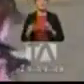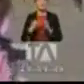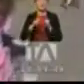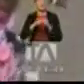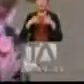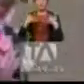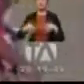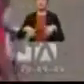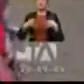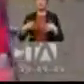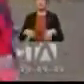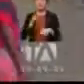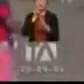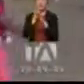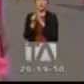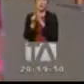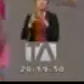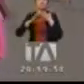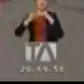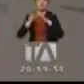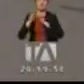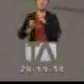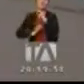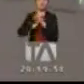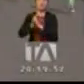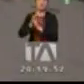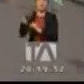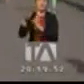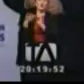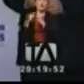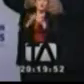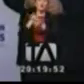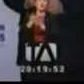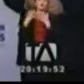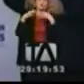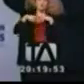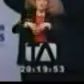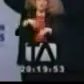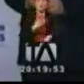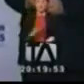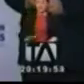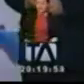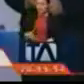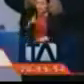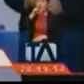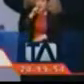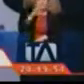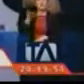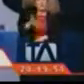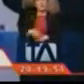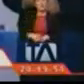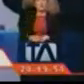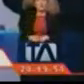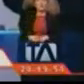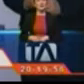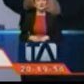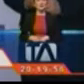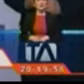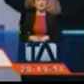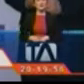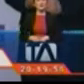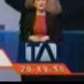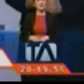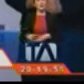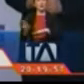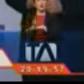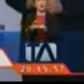sanitaria y humanitaria denunciada por la comunidad internacional. Presidente Maduro, no pretenda usar